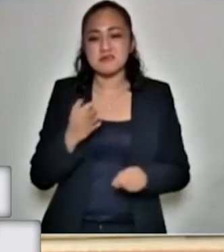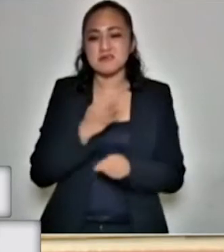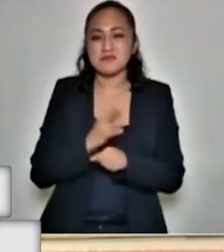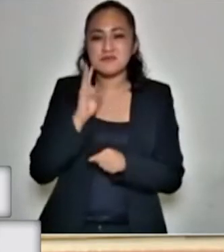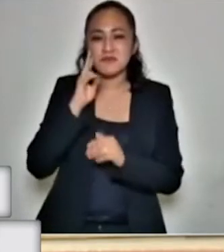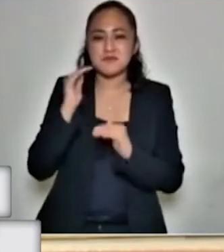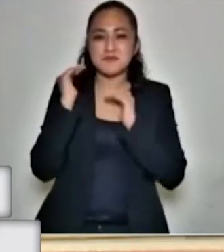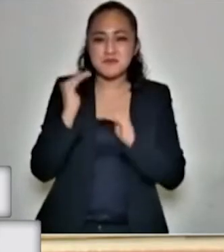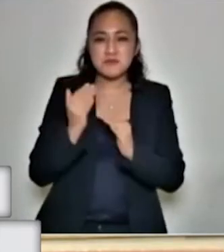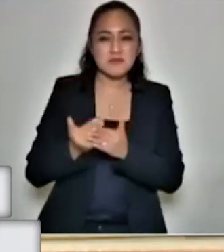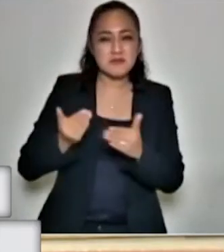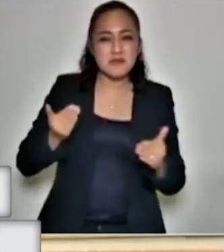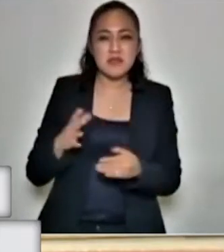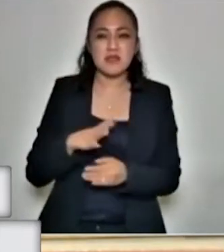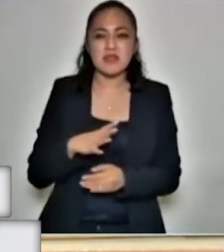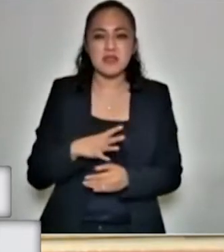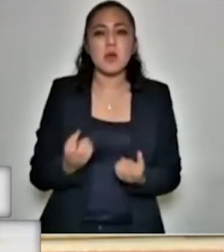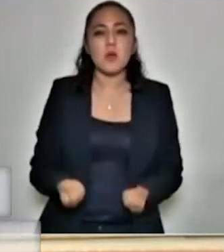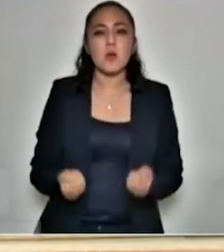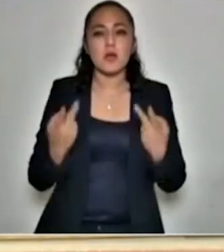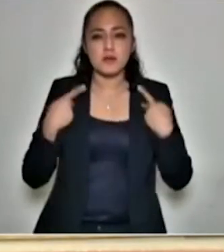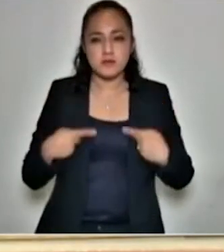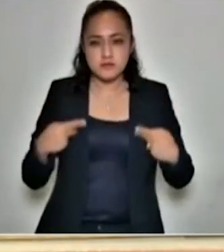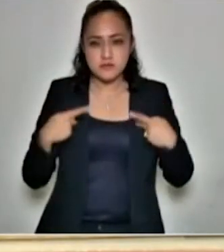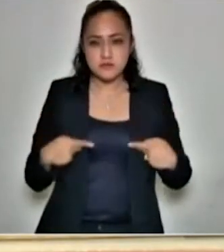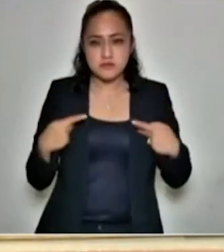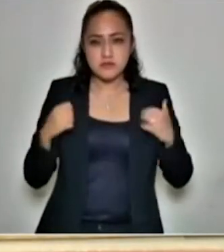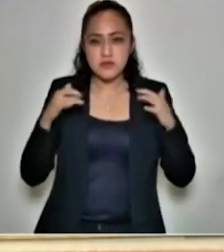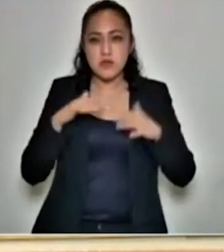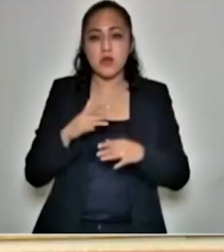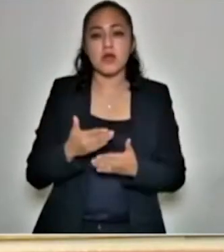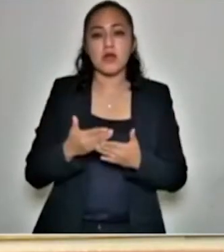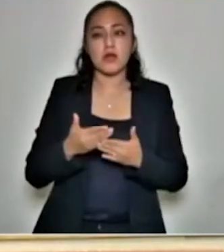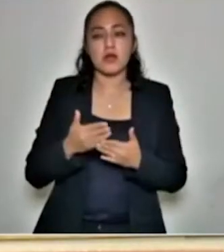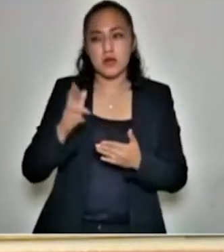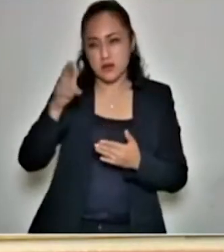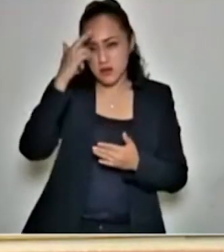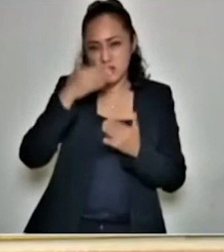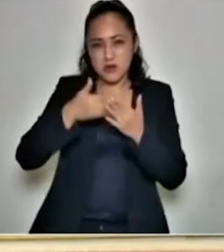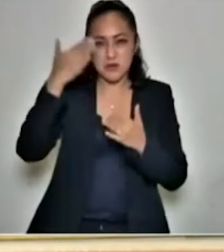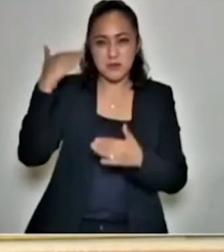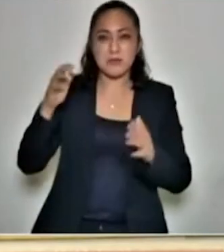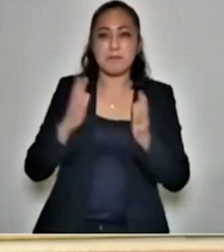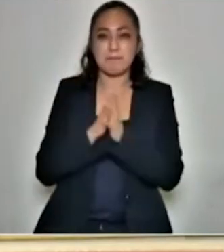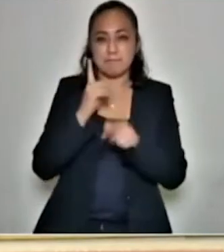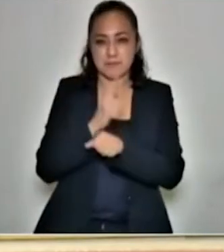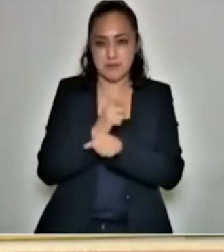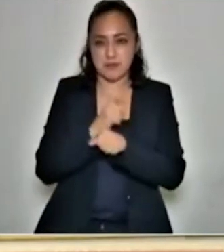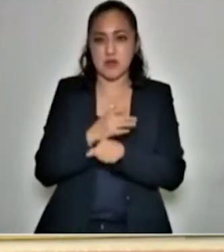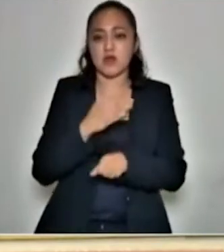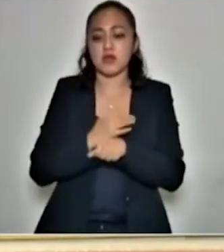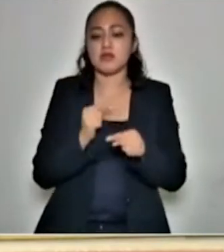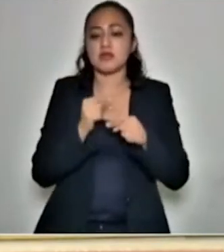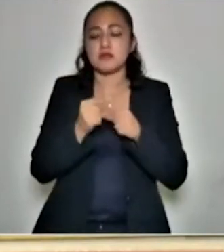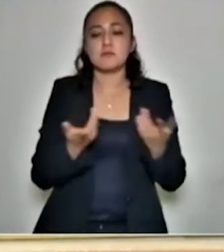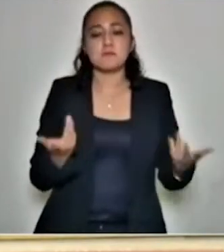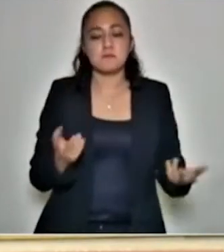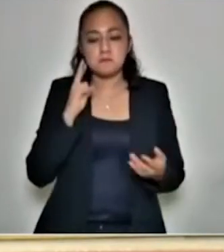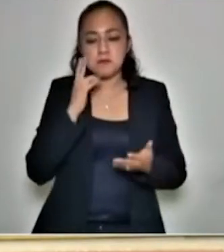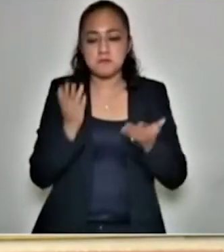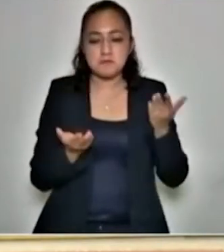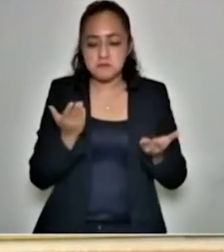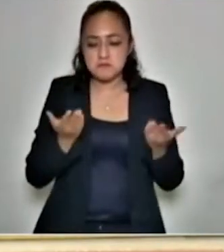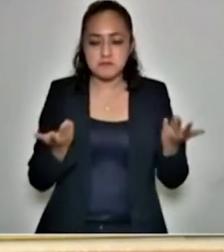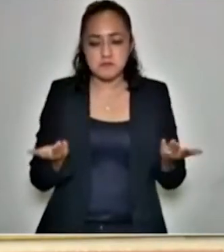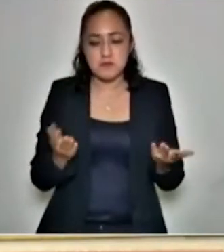el aforo que hubo en este partido en comparación con el aforo del partido primero y